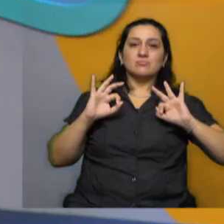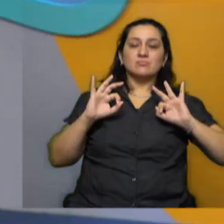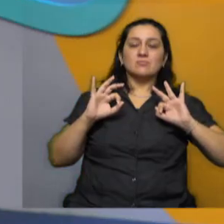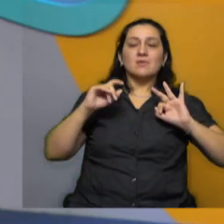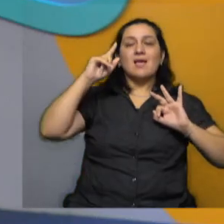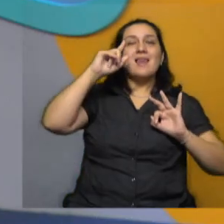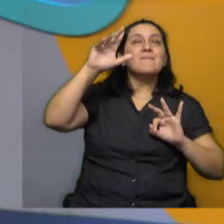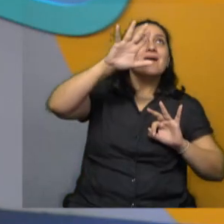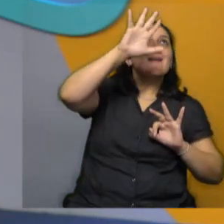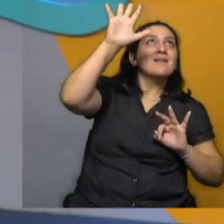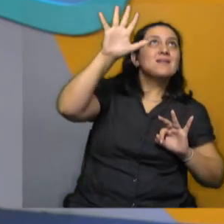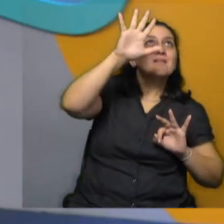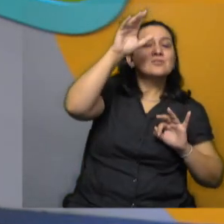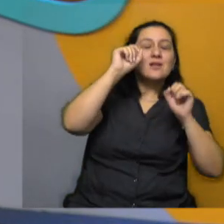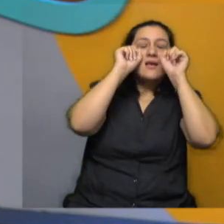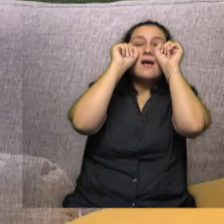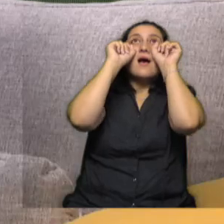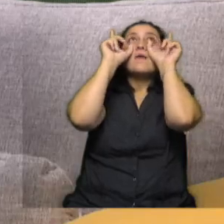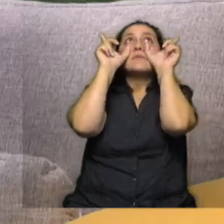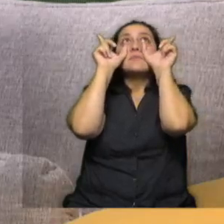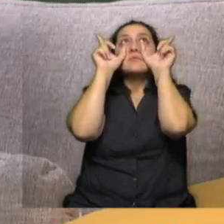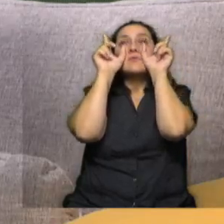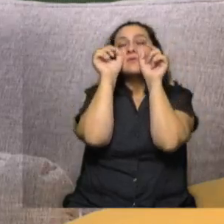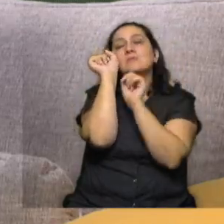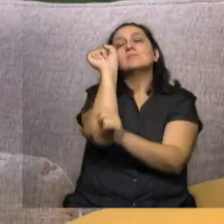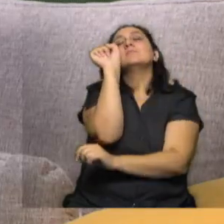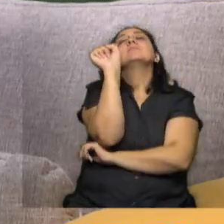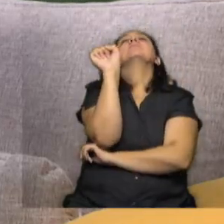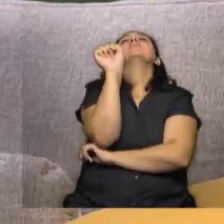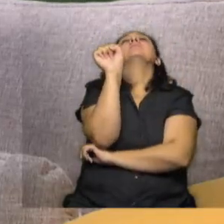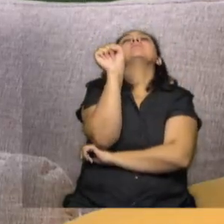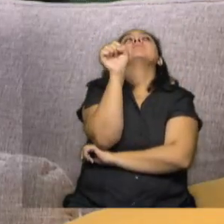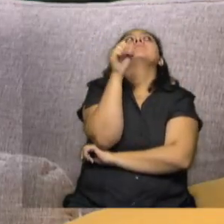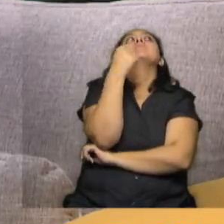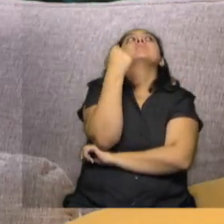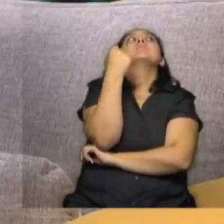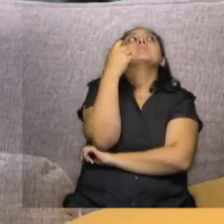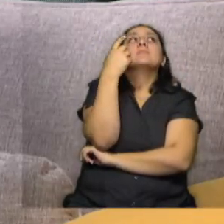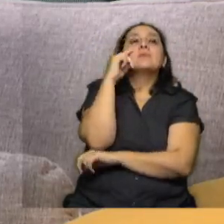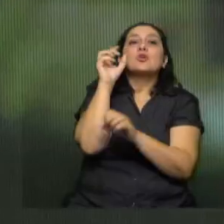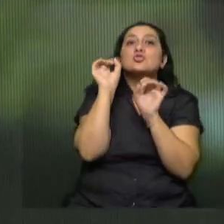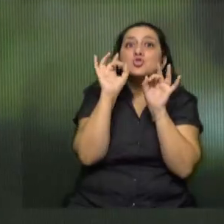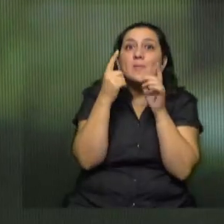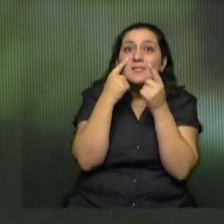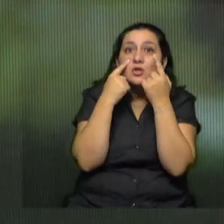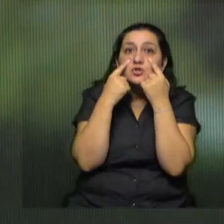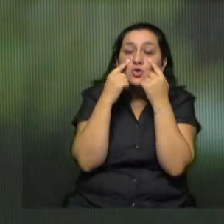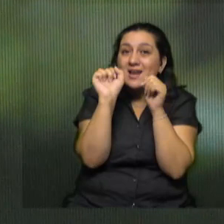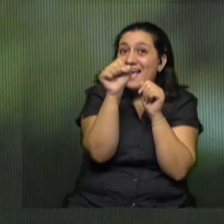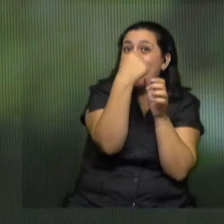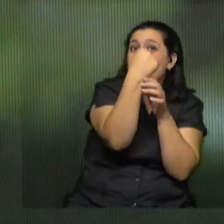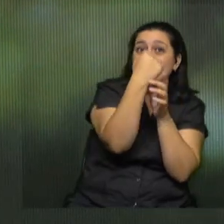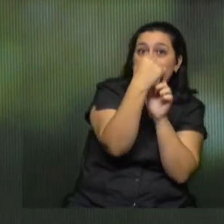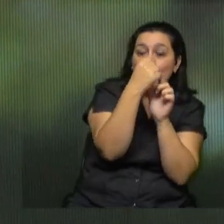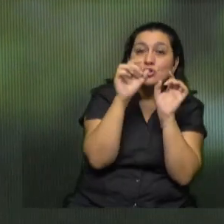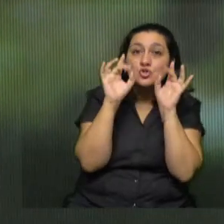En la imaginación, abrimos los ojos y miramos hacia alrededor sin mover la cabeza. Sin mover la cabeza. Vemos